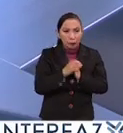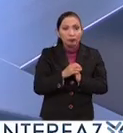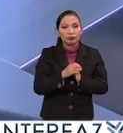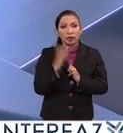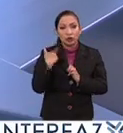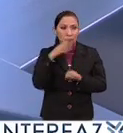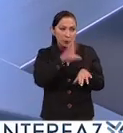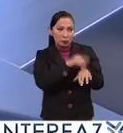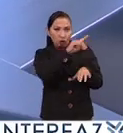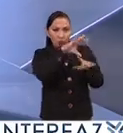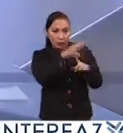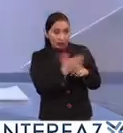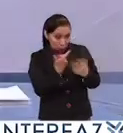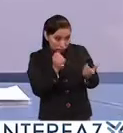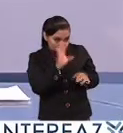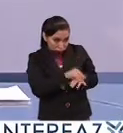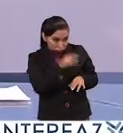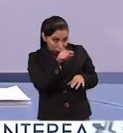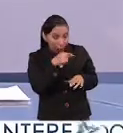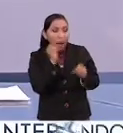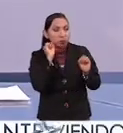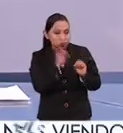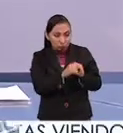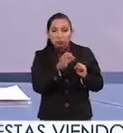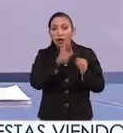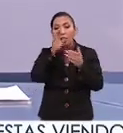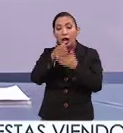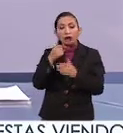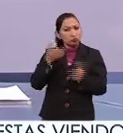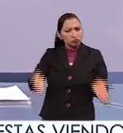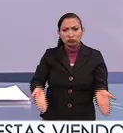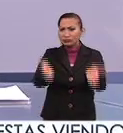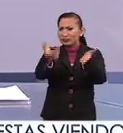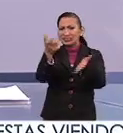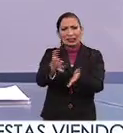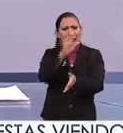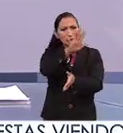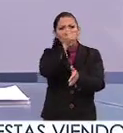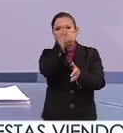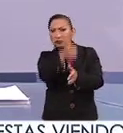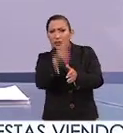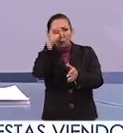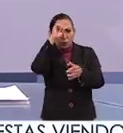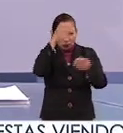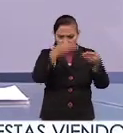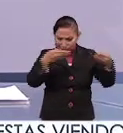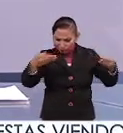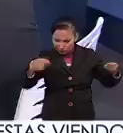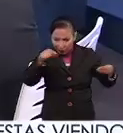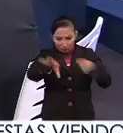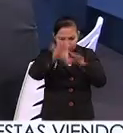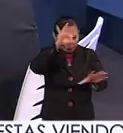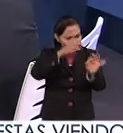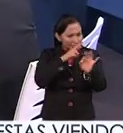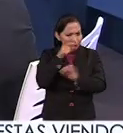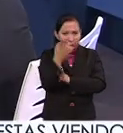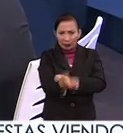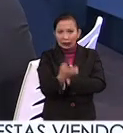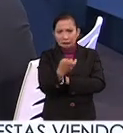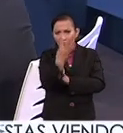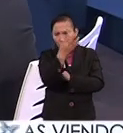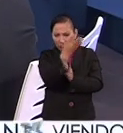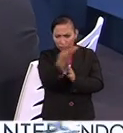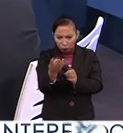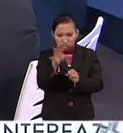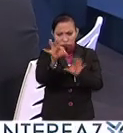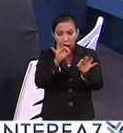son autorizadas por un comité técnico, y bueno, ese comité técnico dice: adelante, de estas 5, de estas 6 propuestas, pues creemos que las más pertinentes son estas